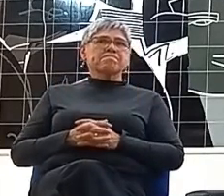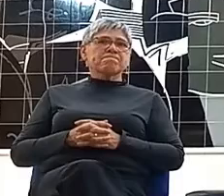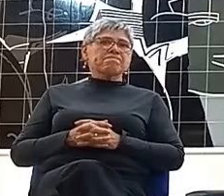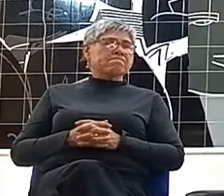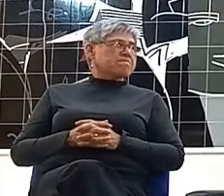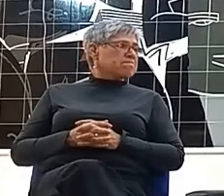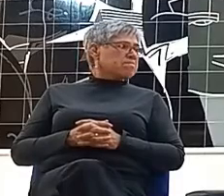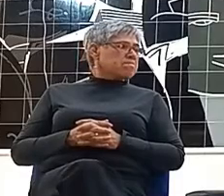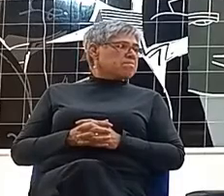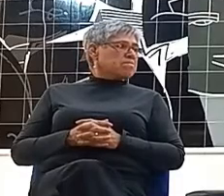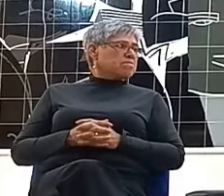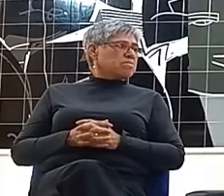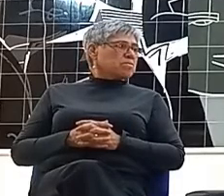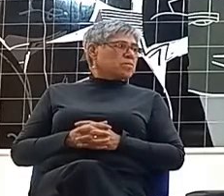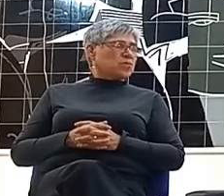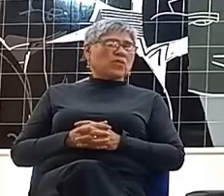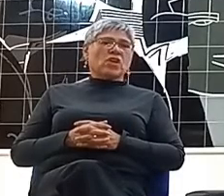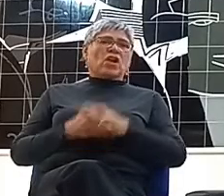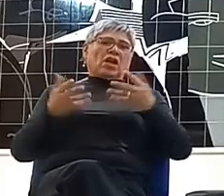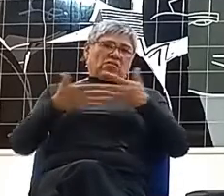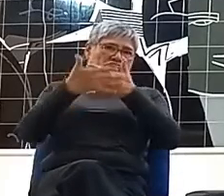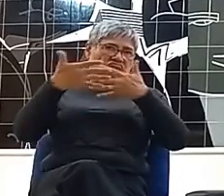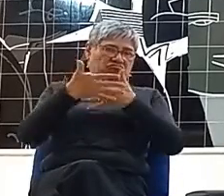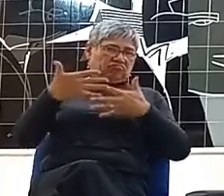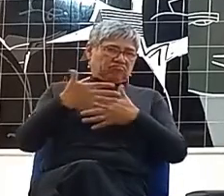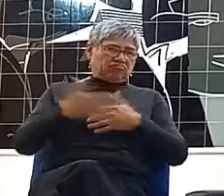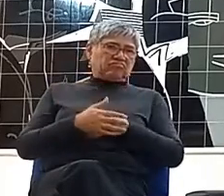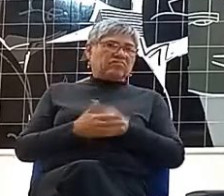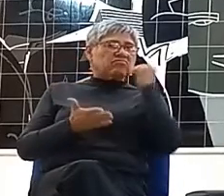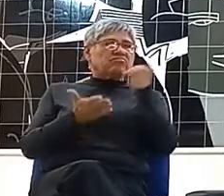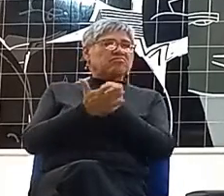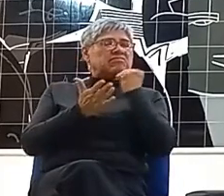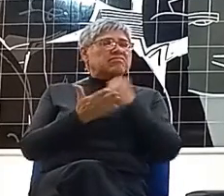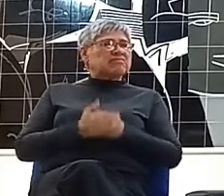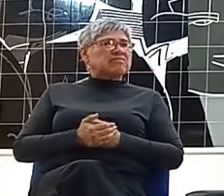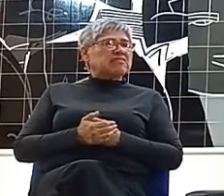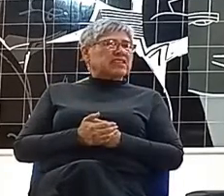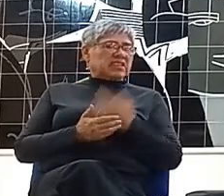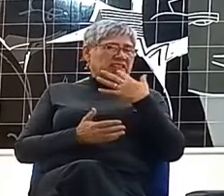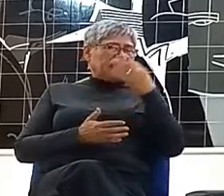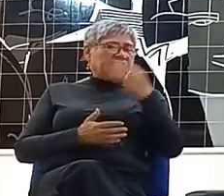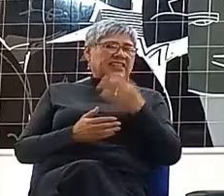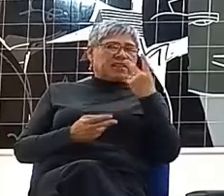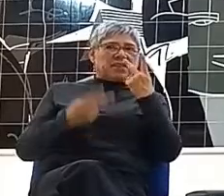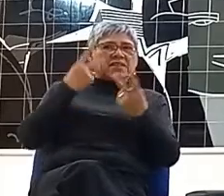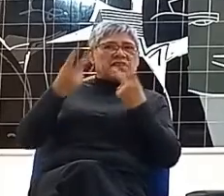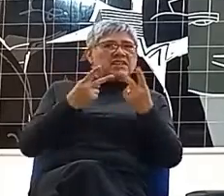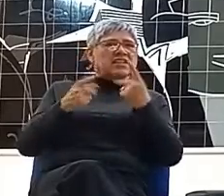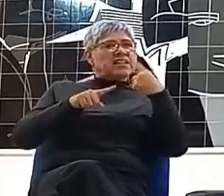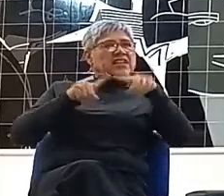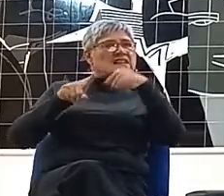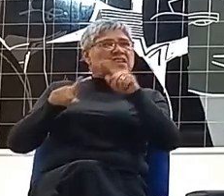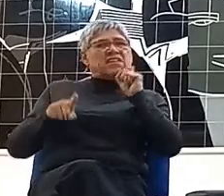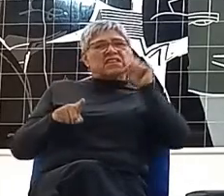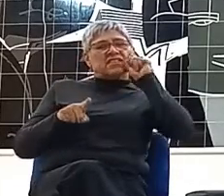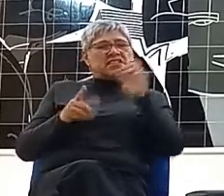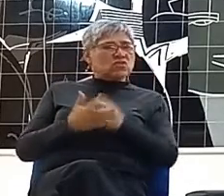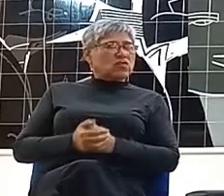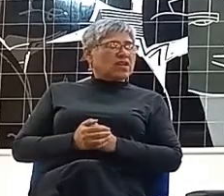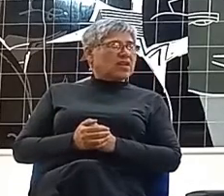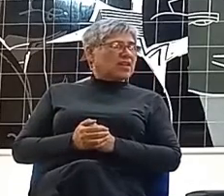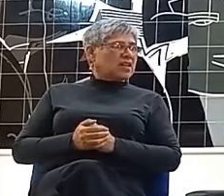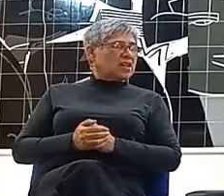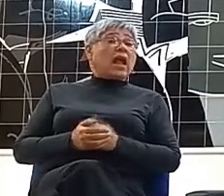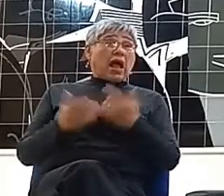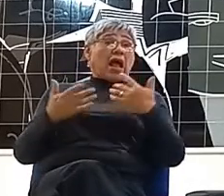empecé a escribir con textos que marcaban como cierta diversidad sexual. Me parece